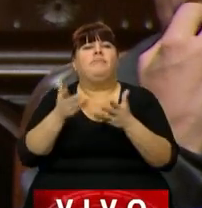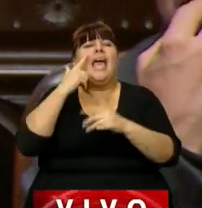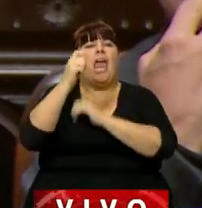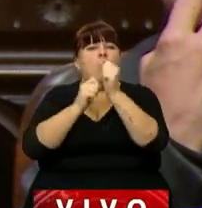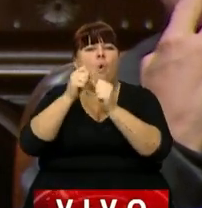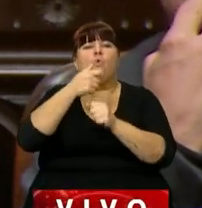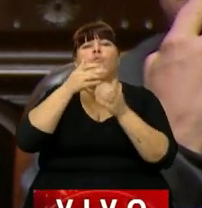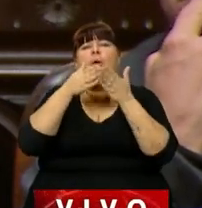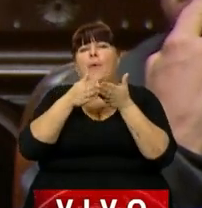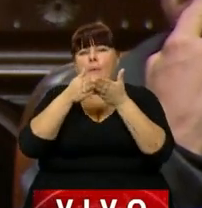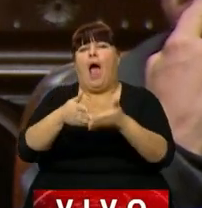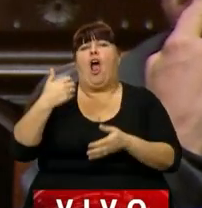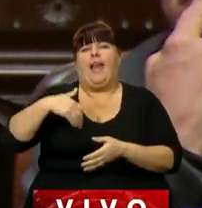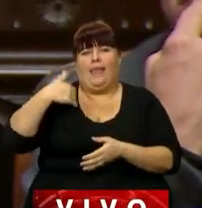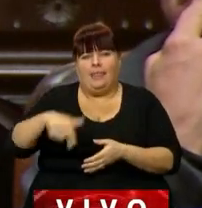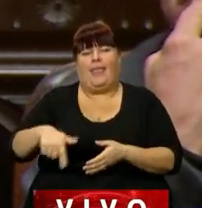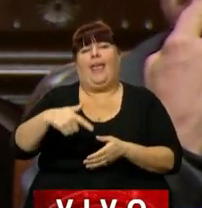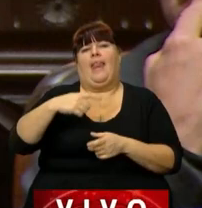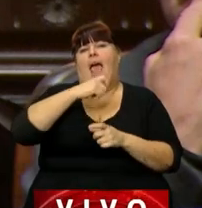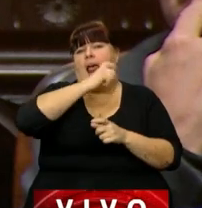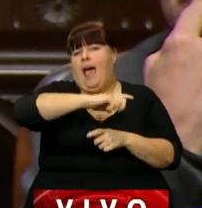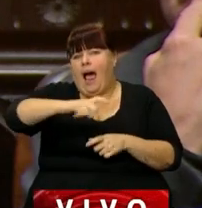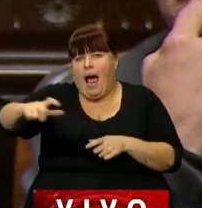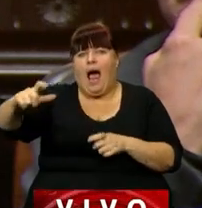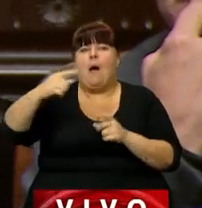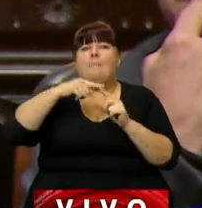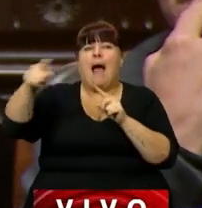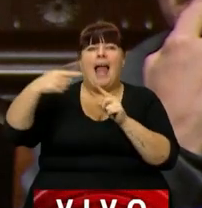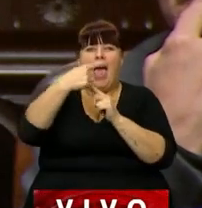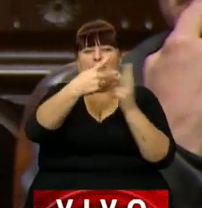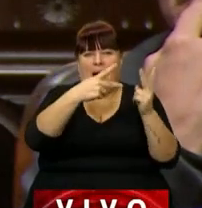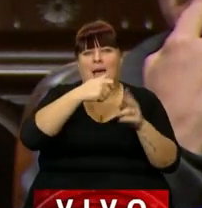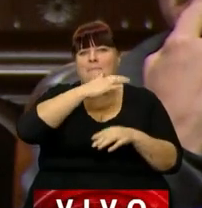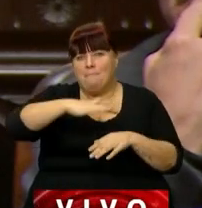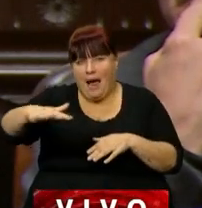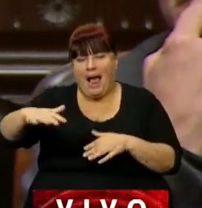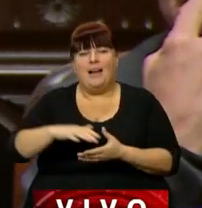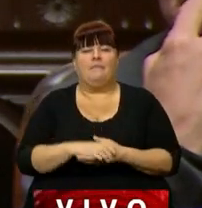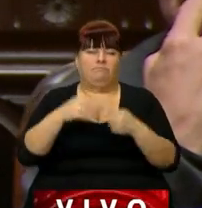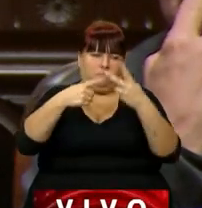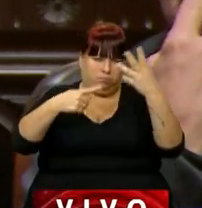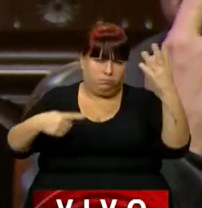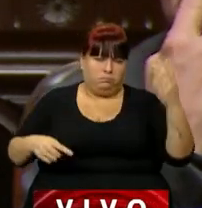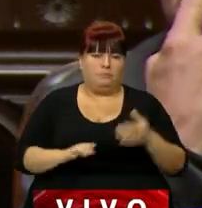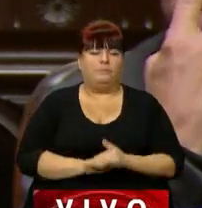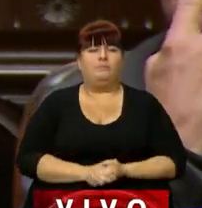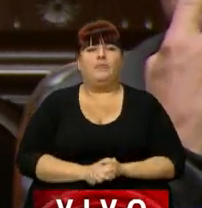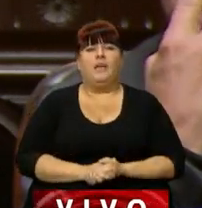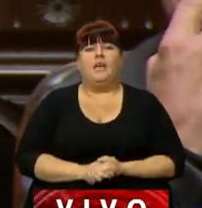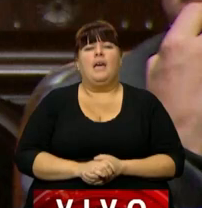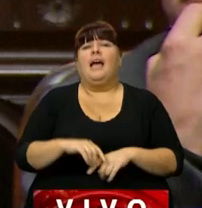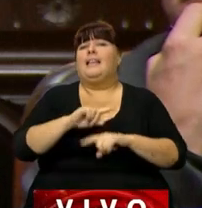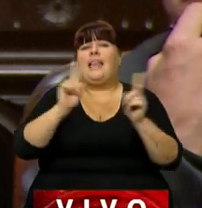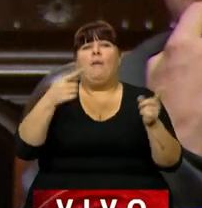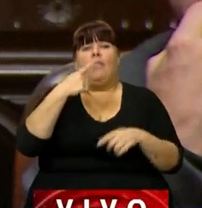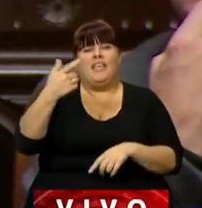industria naviera argentina, de las vías marítimas de comunicación, marítimas o fluviales, etcétera, etcétera. Tampoco el hecho